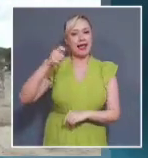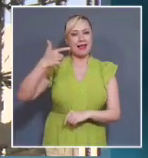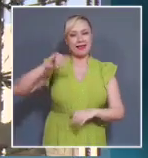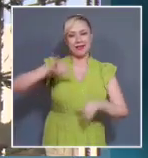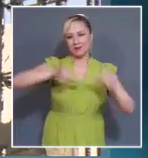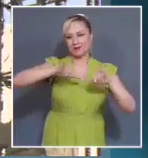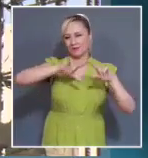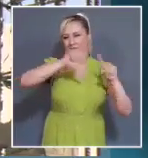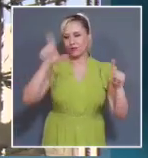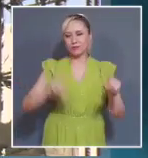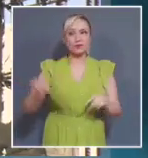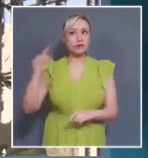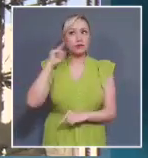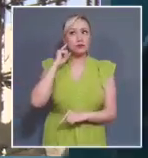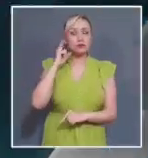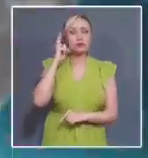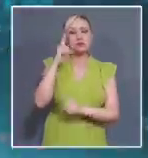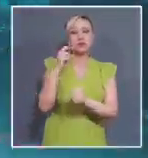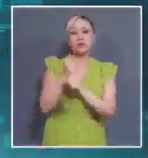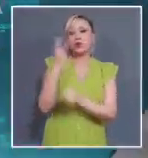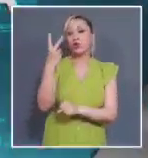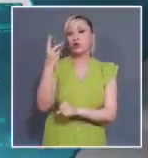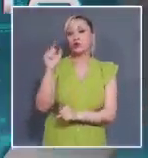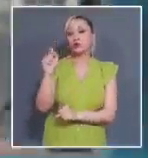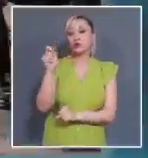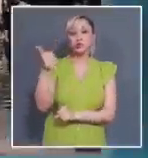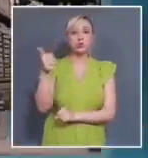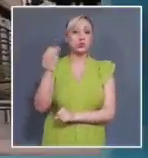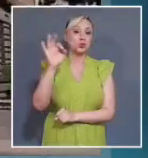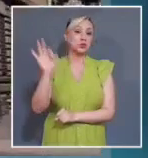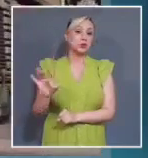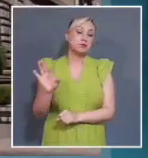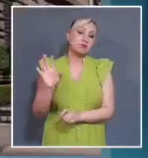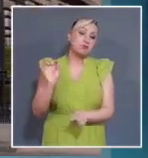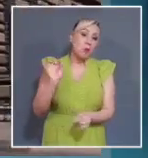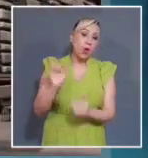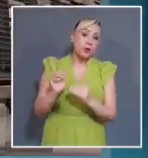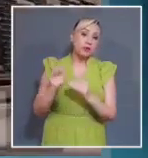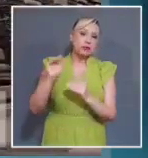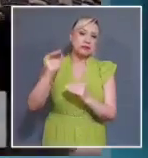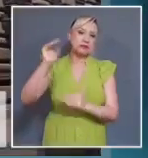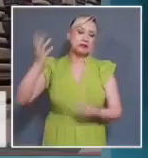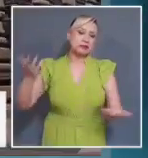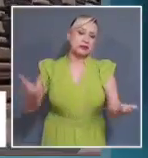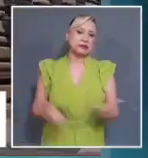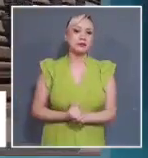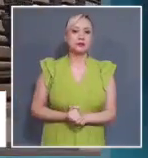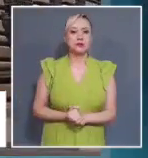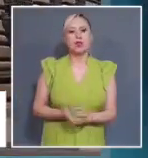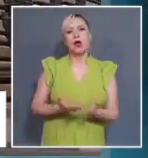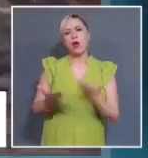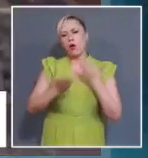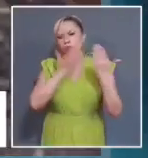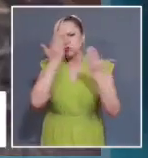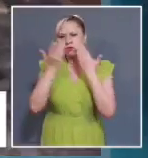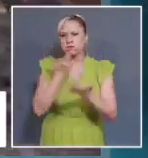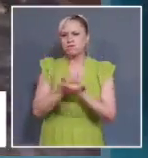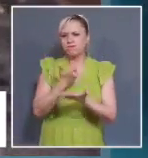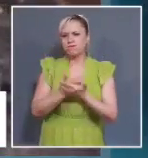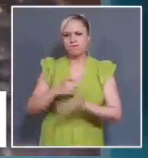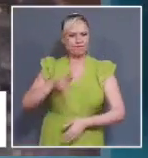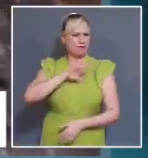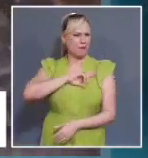incrementó 2.6%. De acuerdo con el Centro de Estudios Económicos del Sector Privado, la